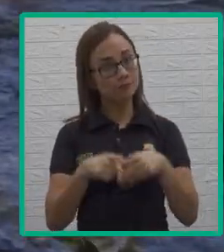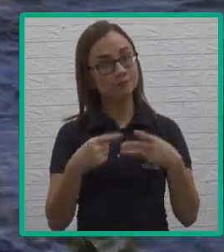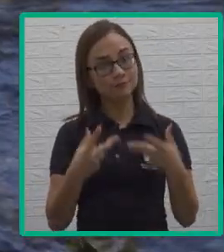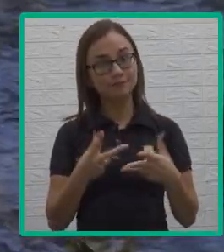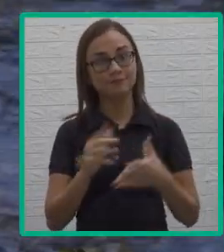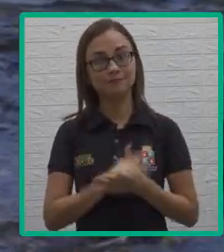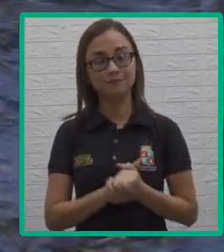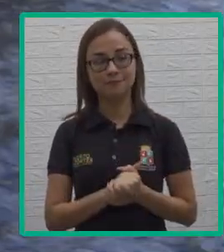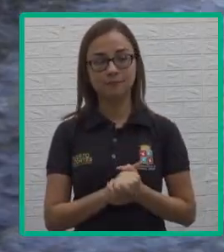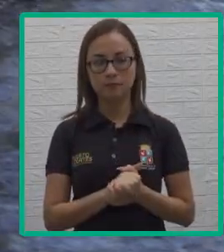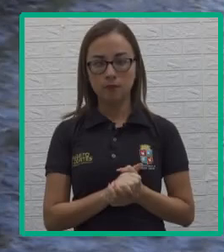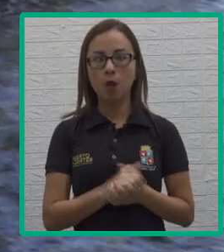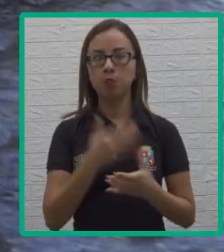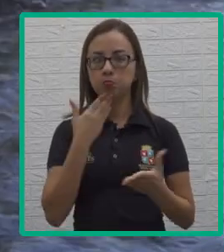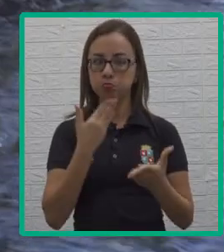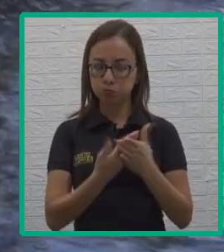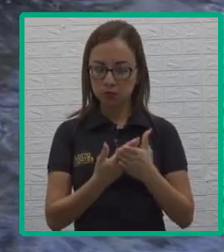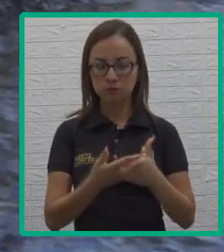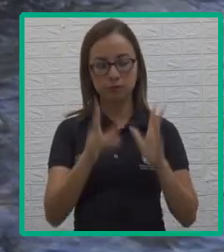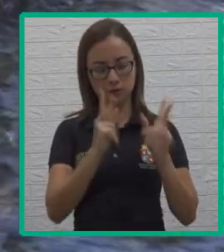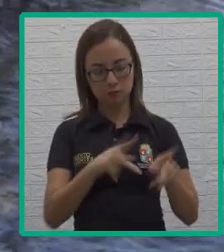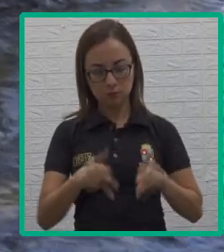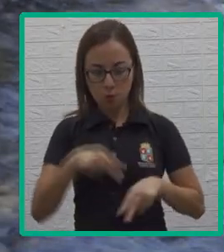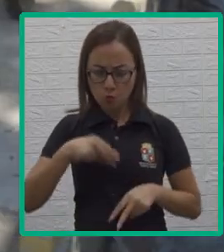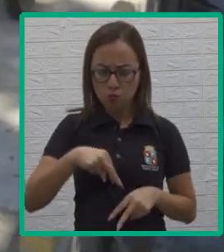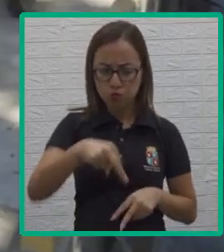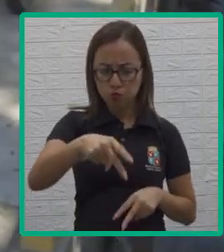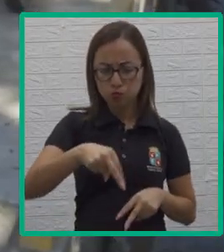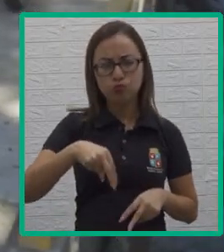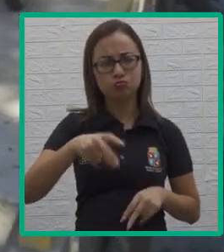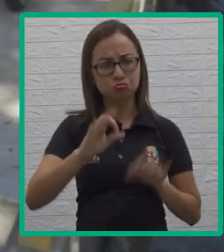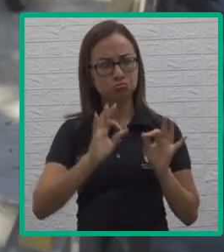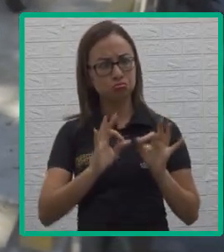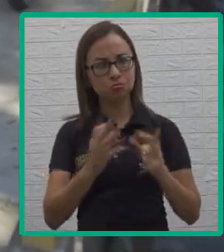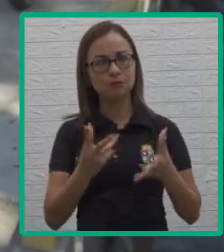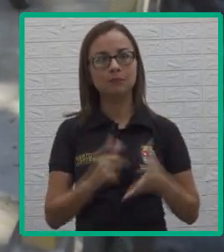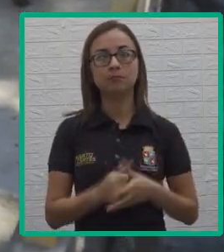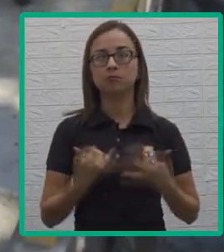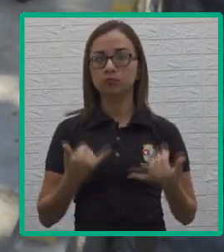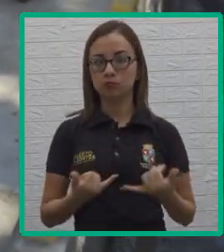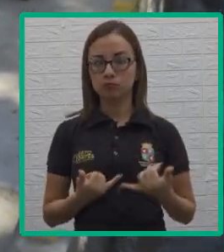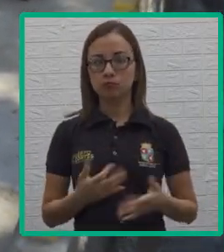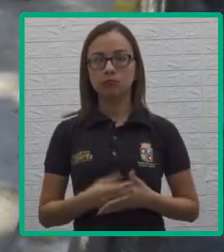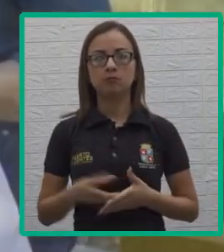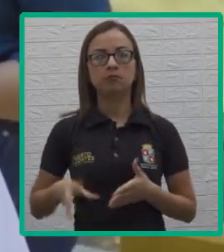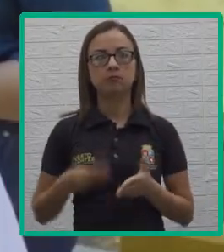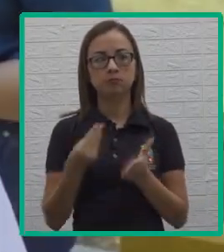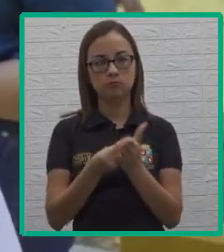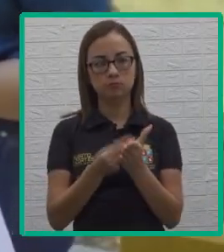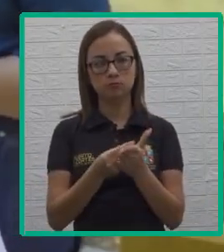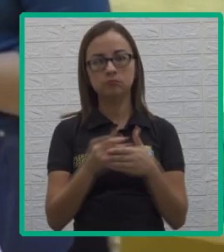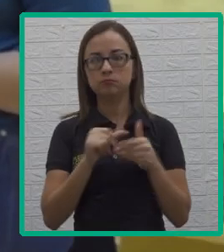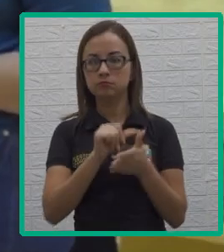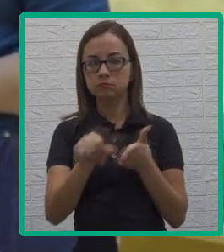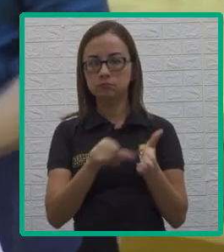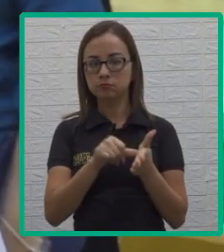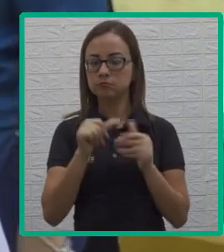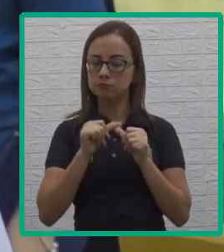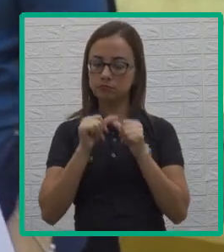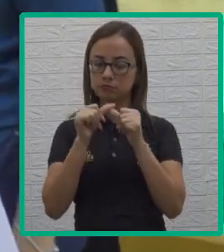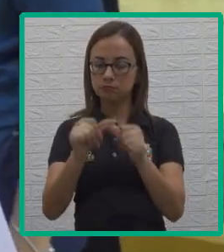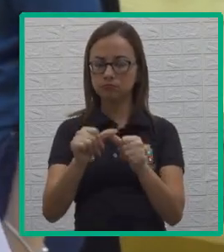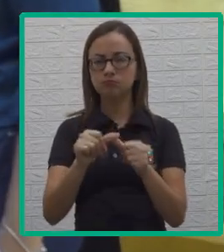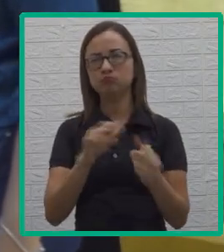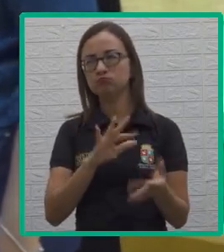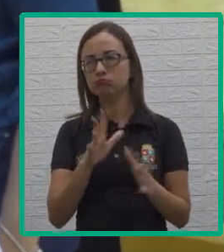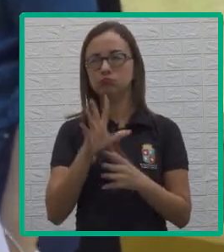reforzado, totalmente apto para que las personas circulen aquí, y ahorita lo estamos haciendo nosotros con fondos municipales, como